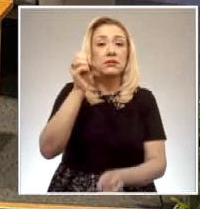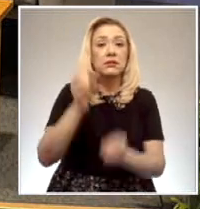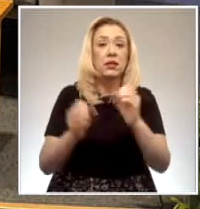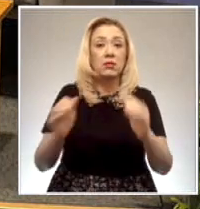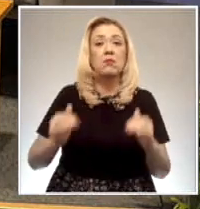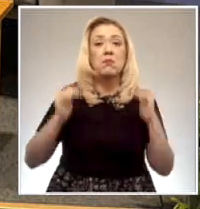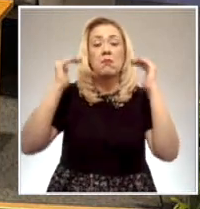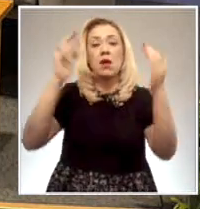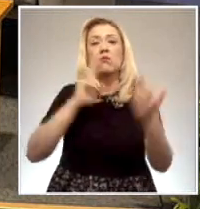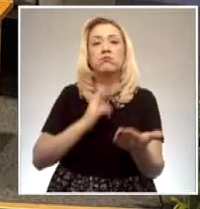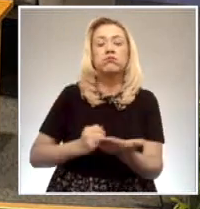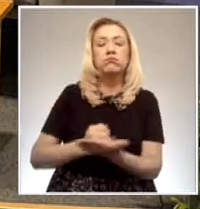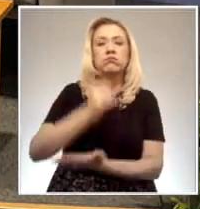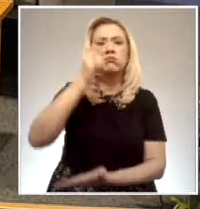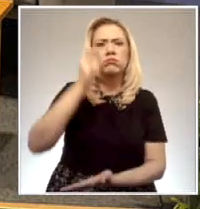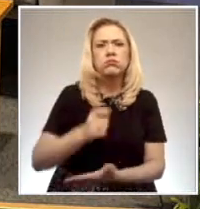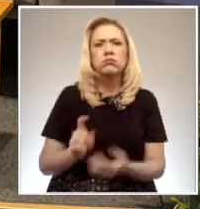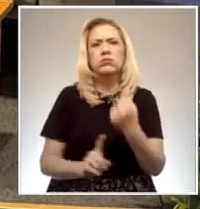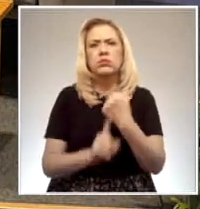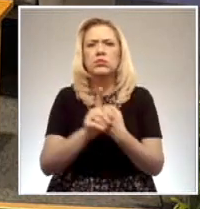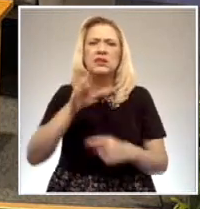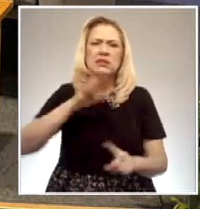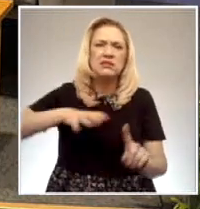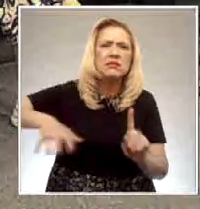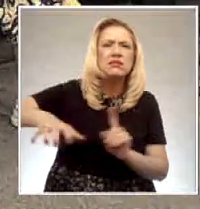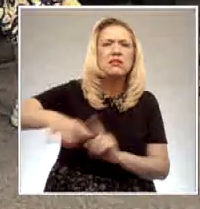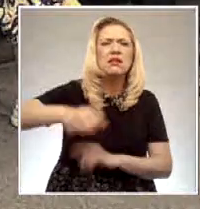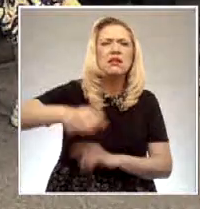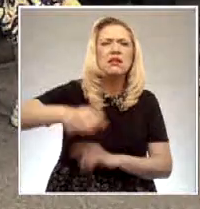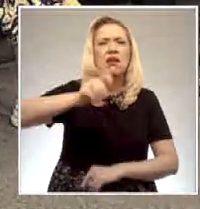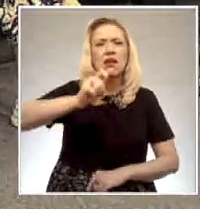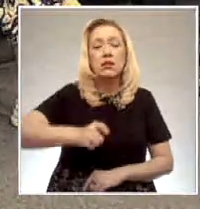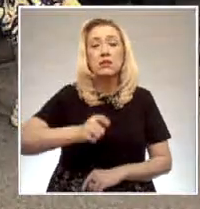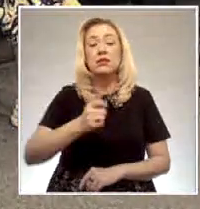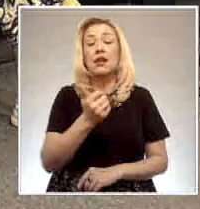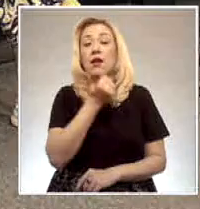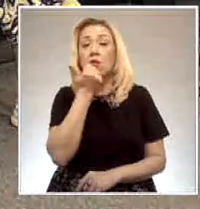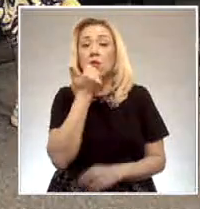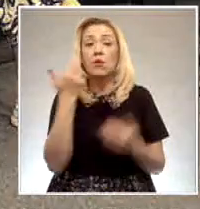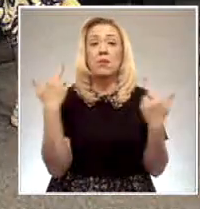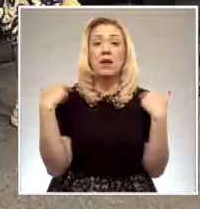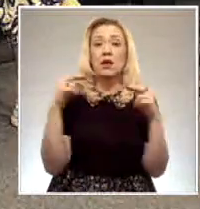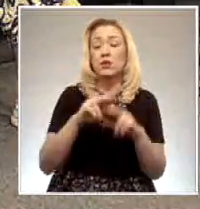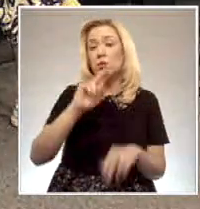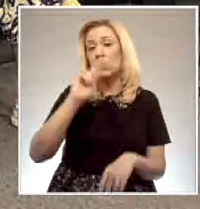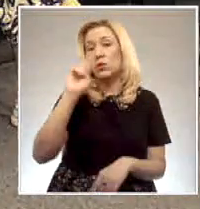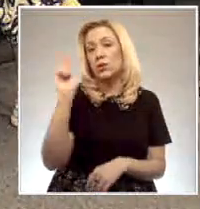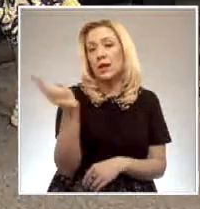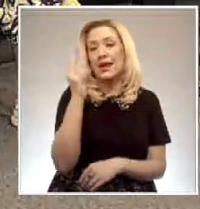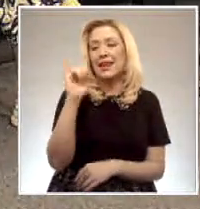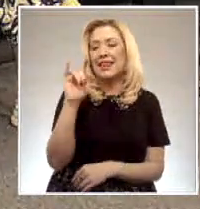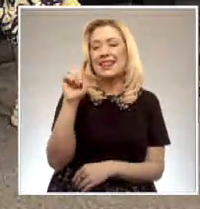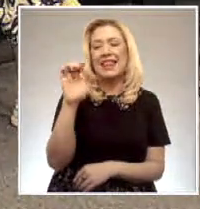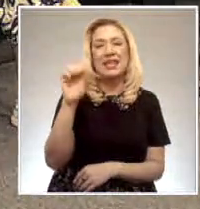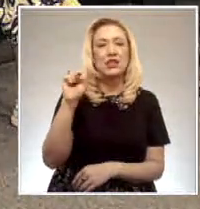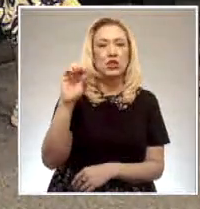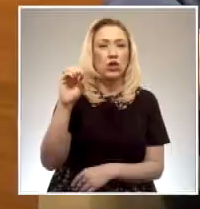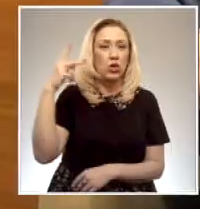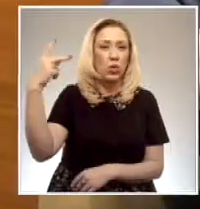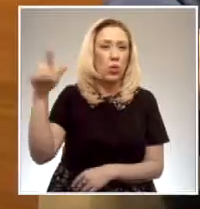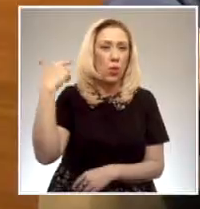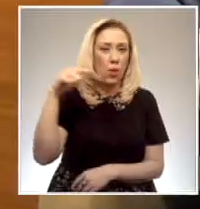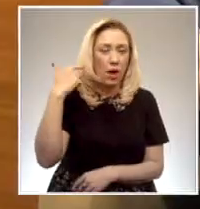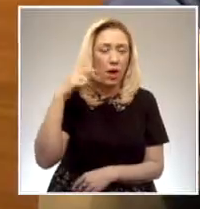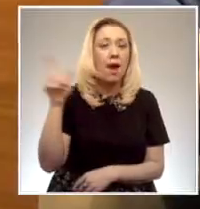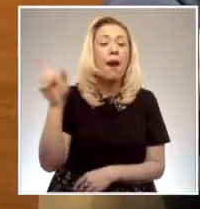Corte, implicaciones jurídico-sociales. Ante estudiantes y profesores del ITESO, Universidad Jesuita de Guadalajara,